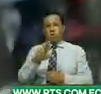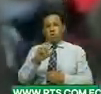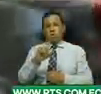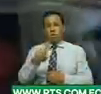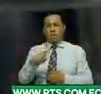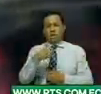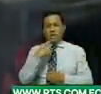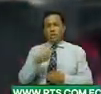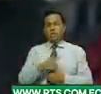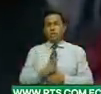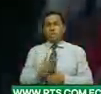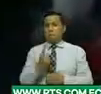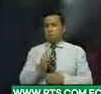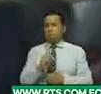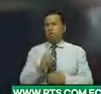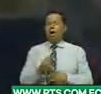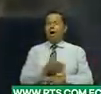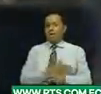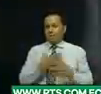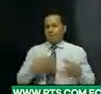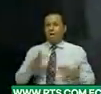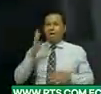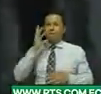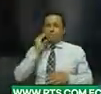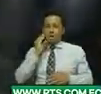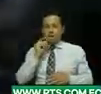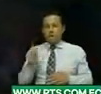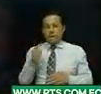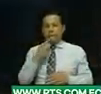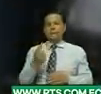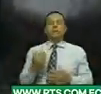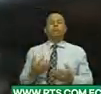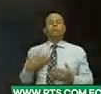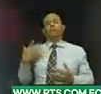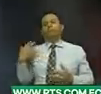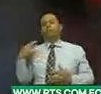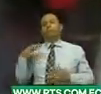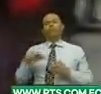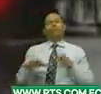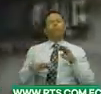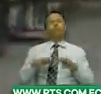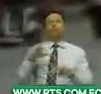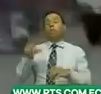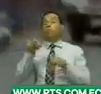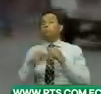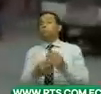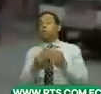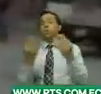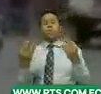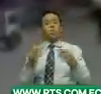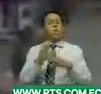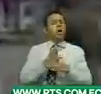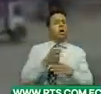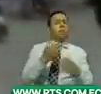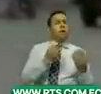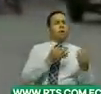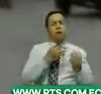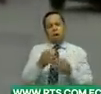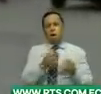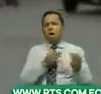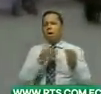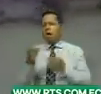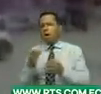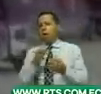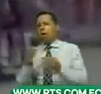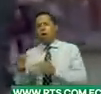Patriótica, por lo que aprovecha su experiencia como presidenciable para llegar a los corazones de los ecuatorianos. Él expuso cómo